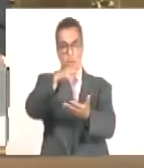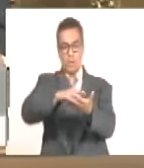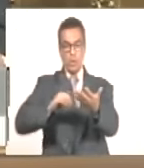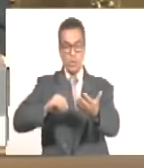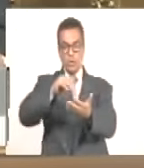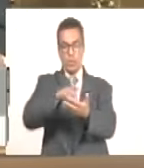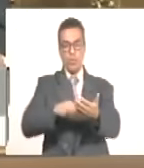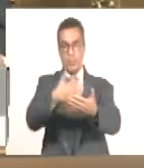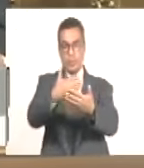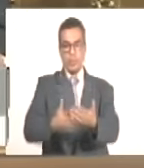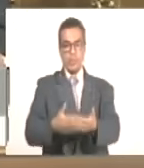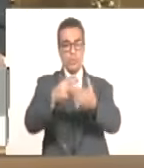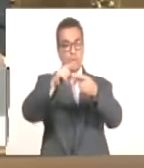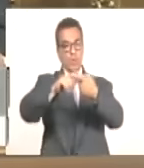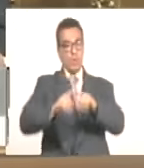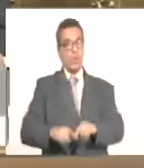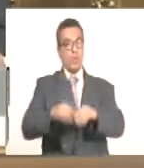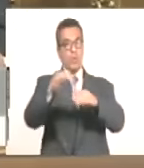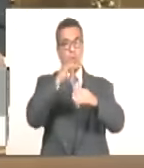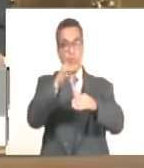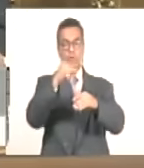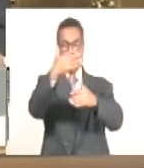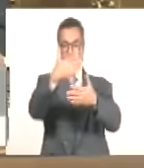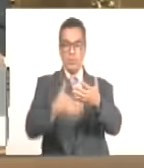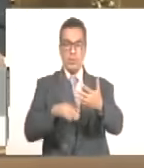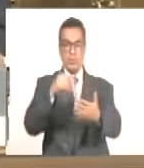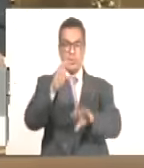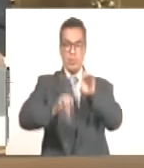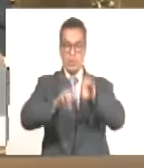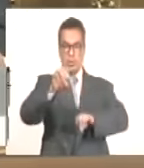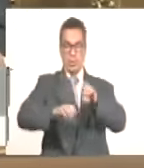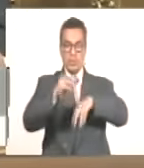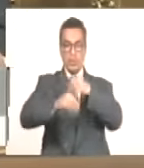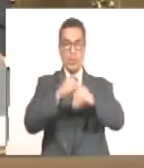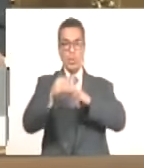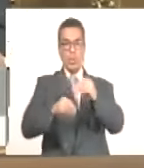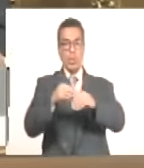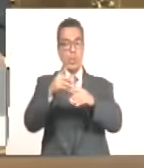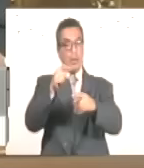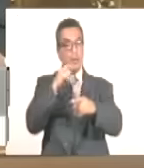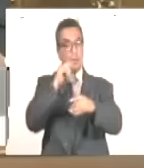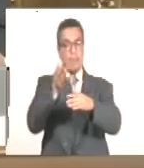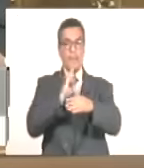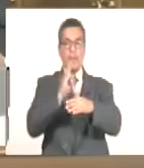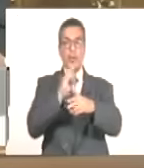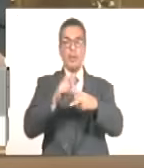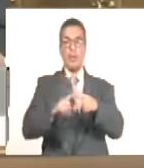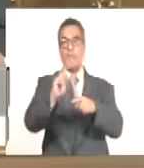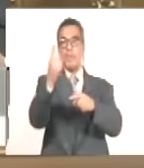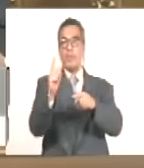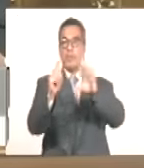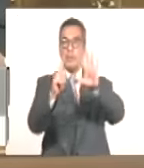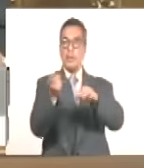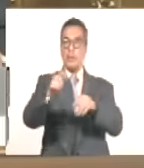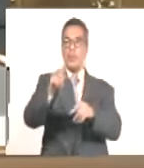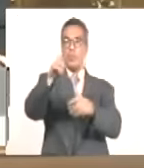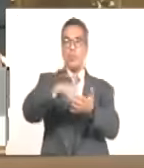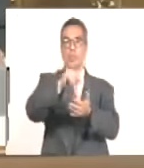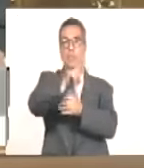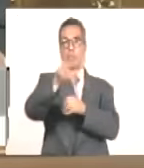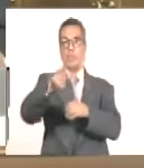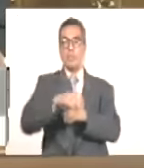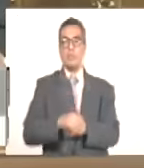estados financieros, así como el informe resultante del examen practicado por el comisario del banco, correspondiente al primer semestre del